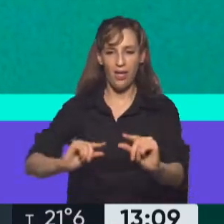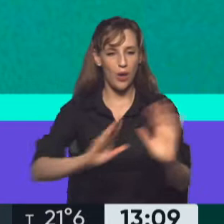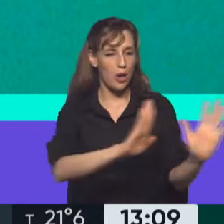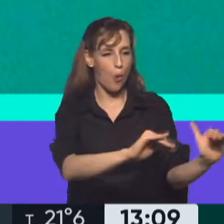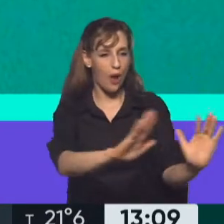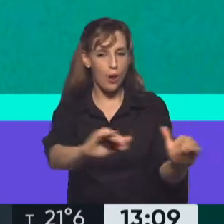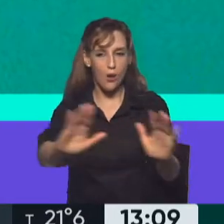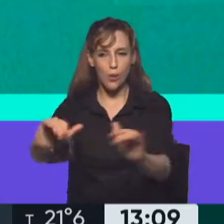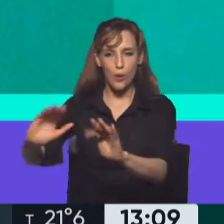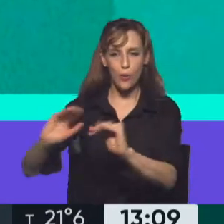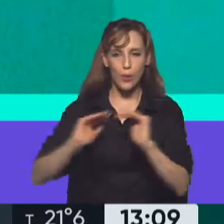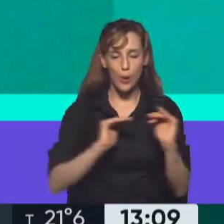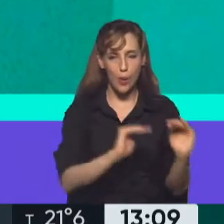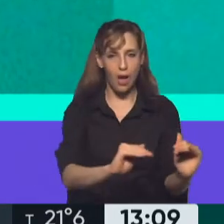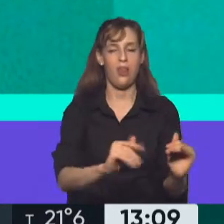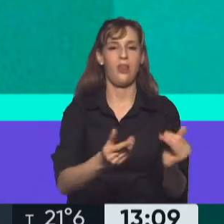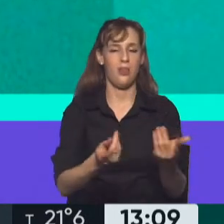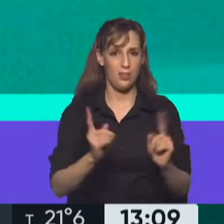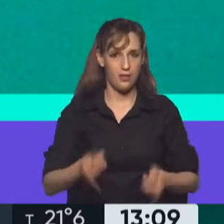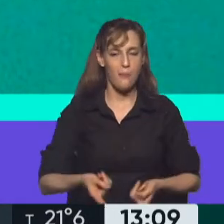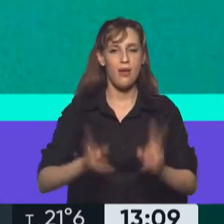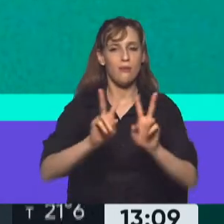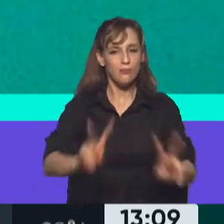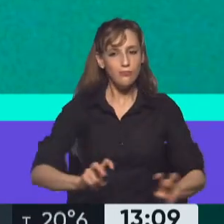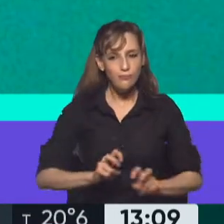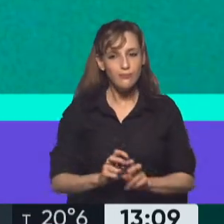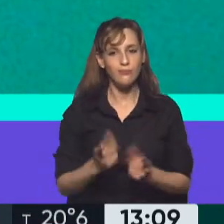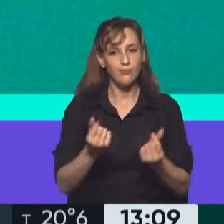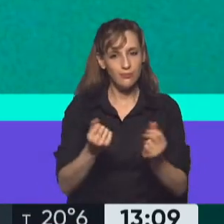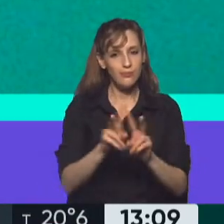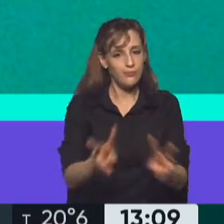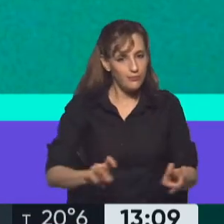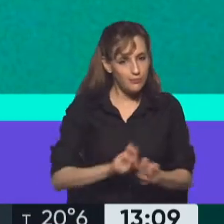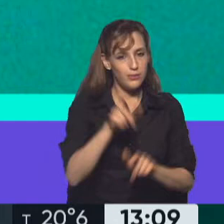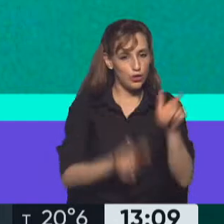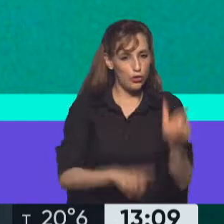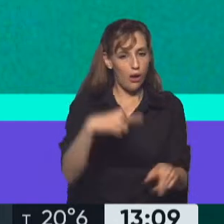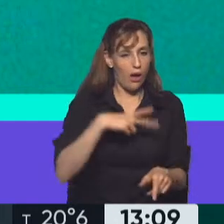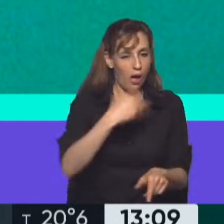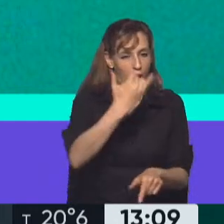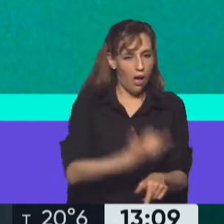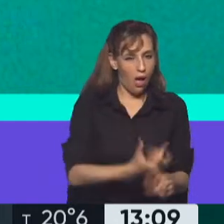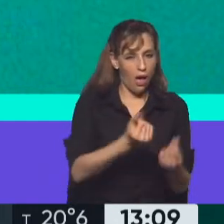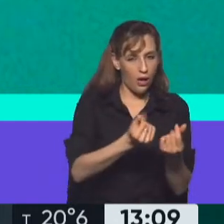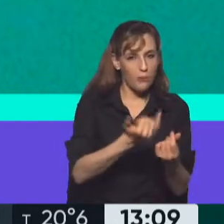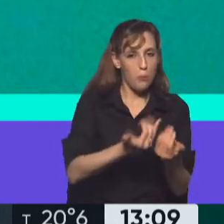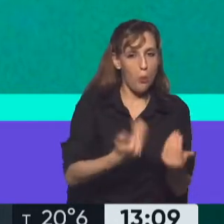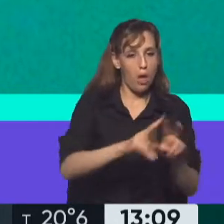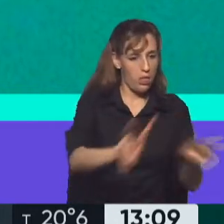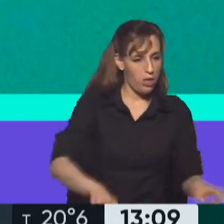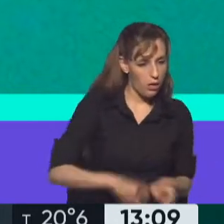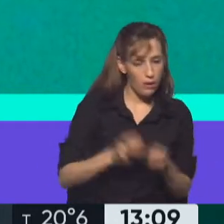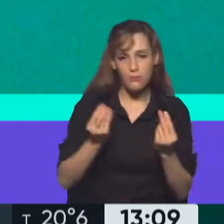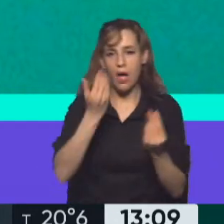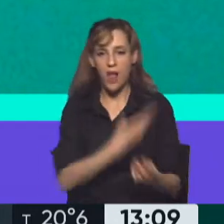cambio hacia la progresividad tributaria, es decir, recaudar más a los que más tienen y de esa manera tener unas arcas del